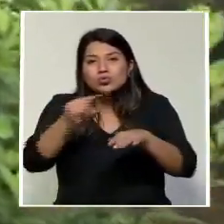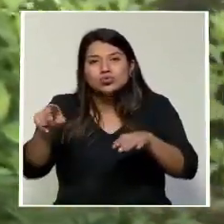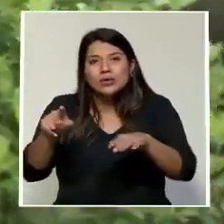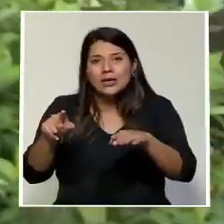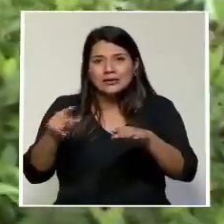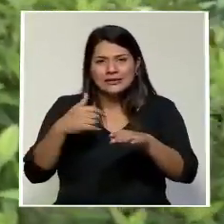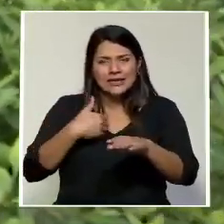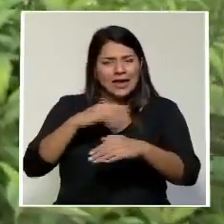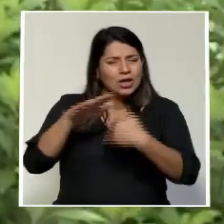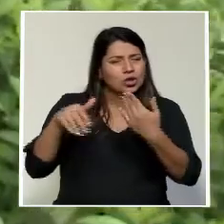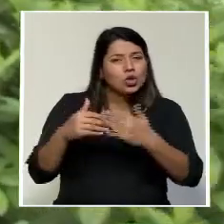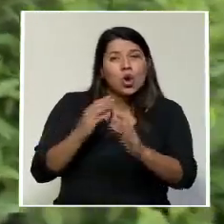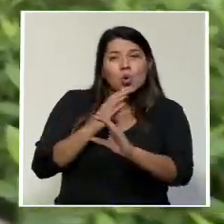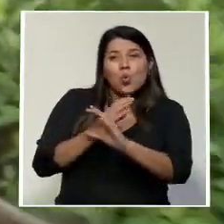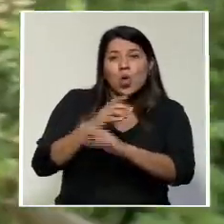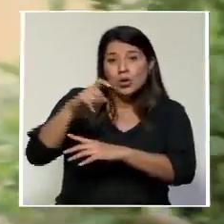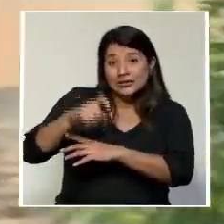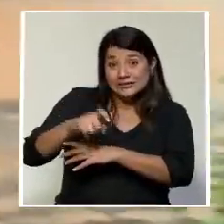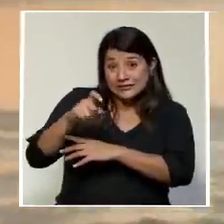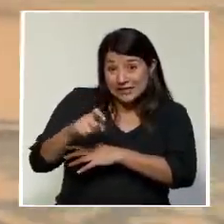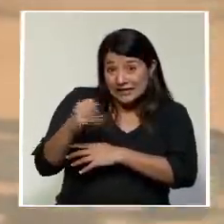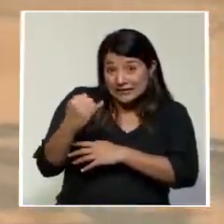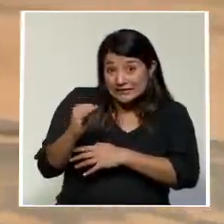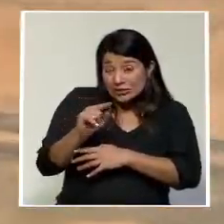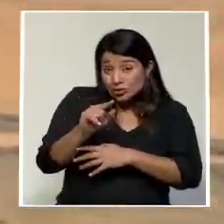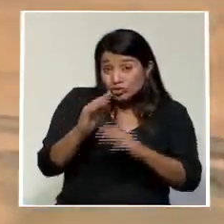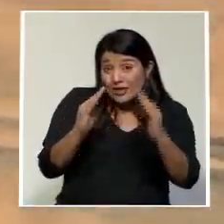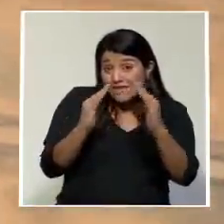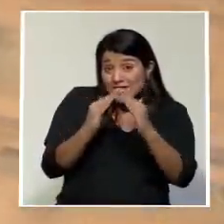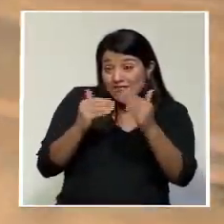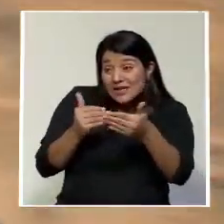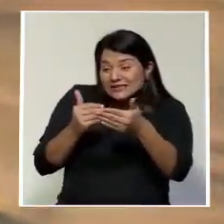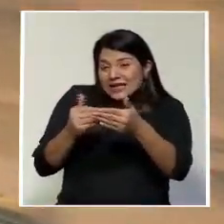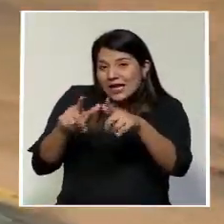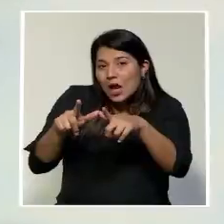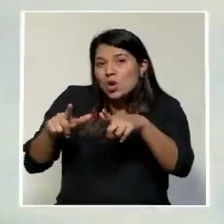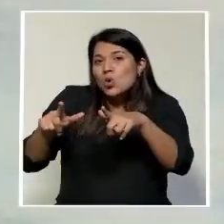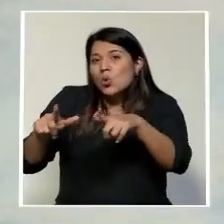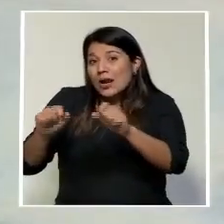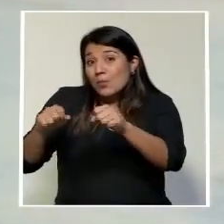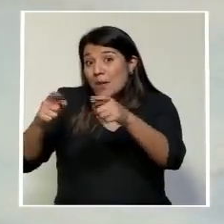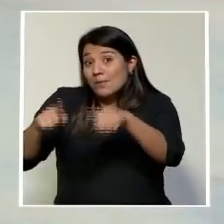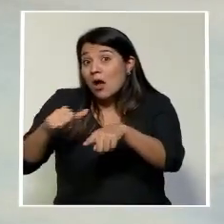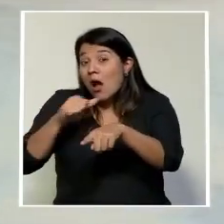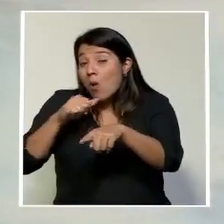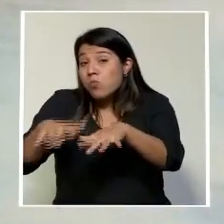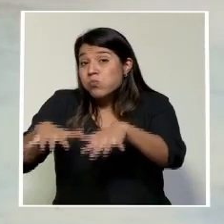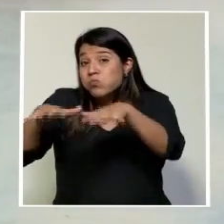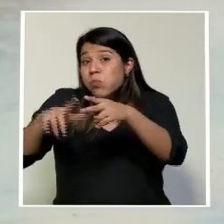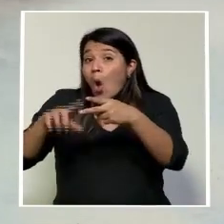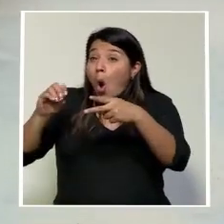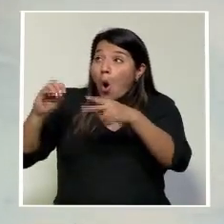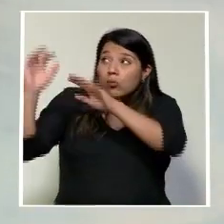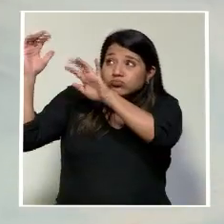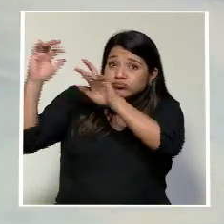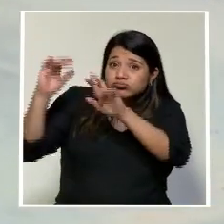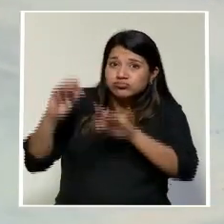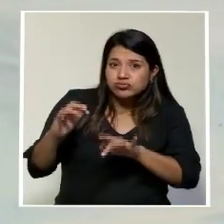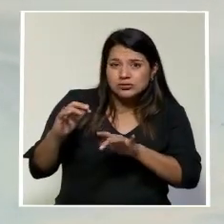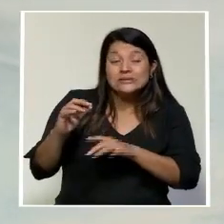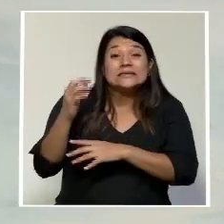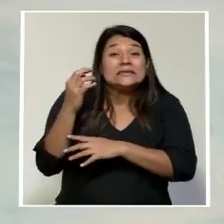y las prevenciones necesarias en los sitios que son propensos a las inundaciones y a los deslizamientos. Y pedirle a la población que, por favor,